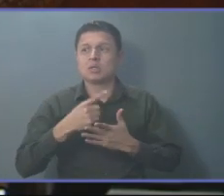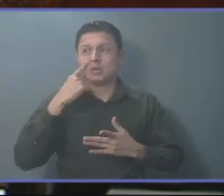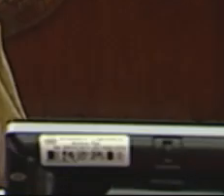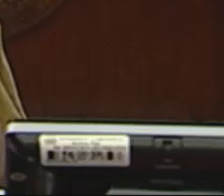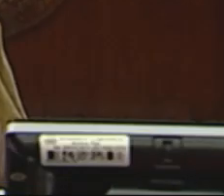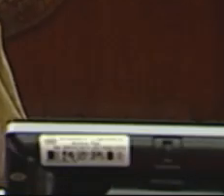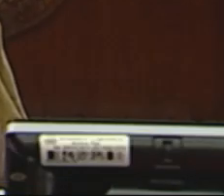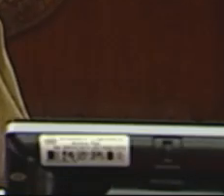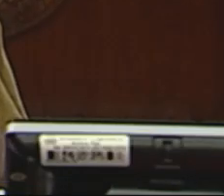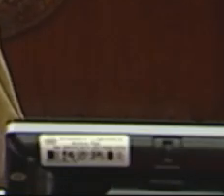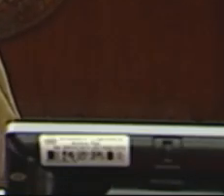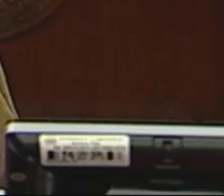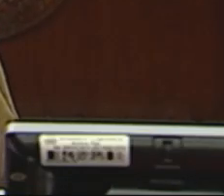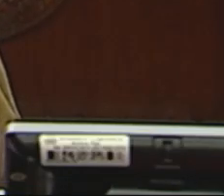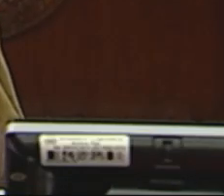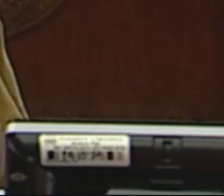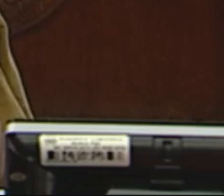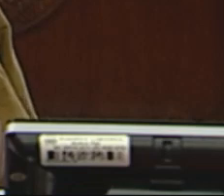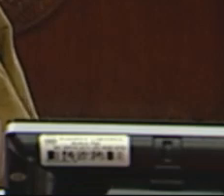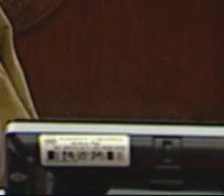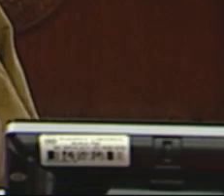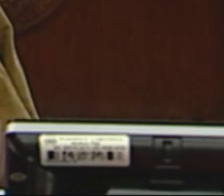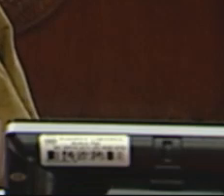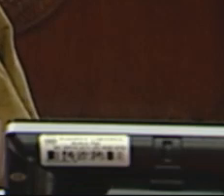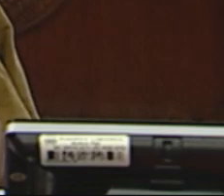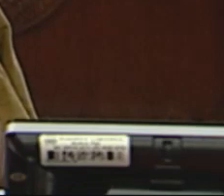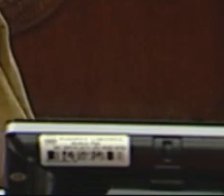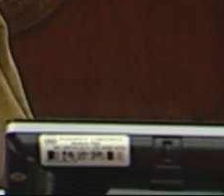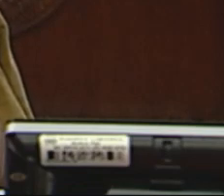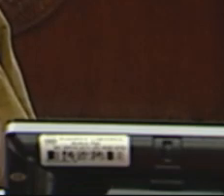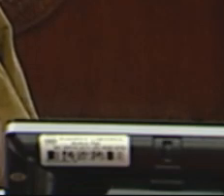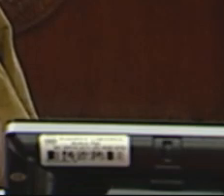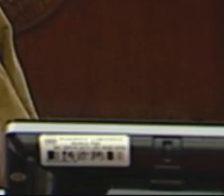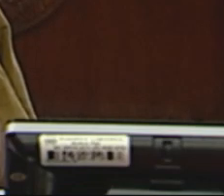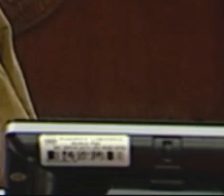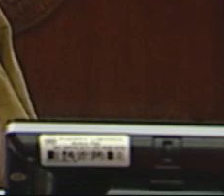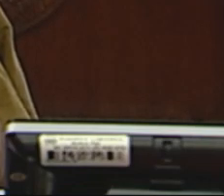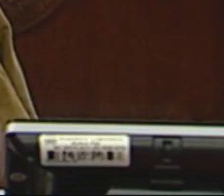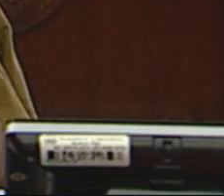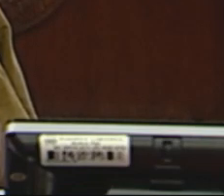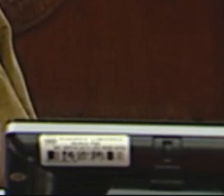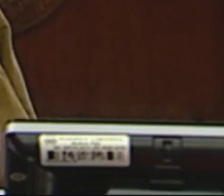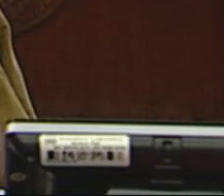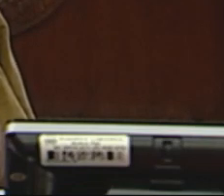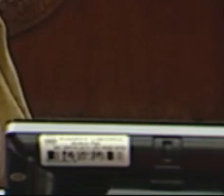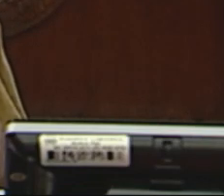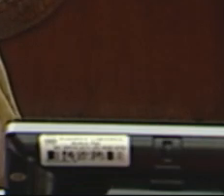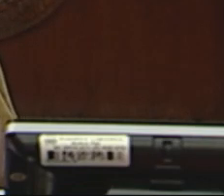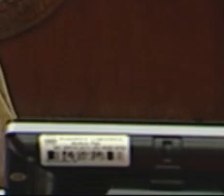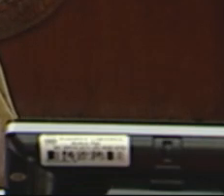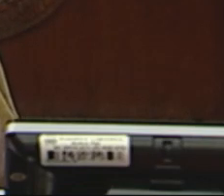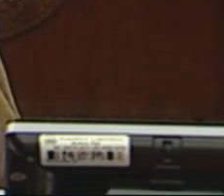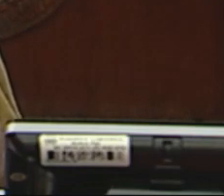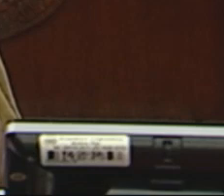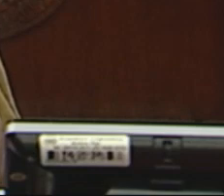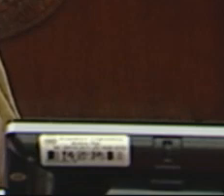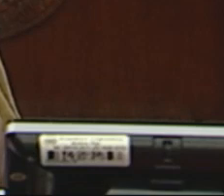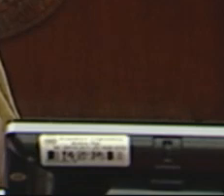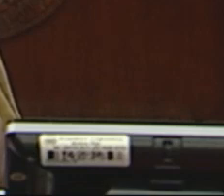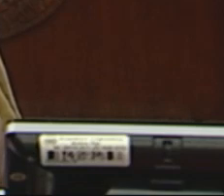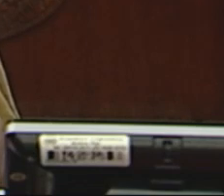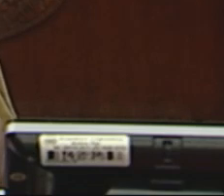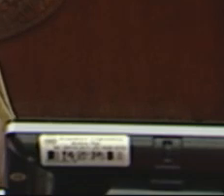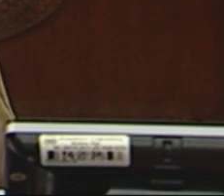de bienes y servicios para reducir la cantidad de clientes en los lugares de trabajo, entre otros. El